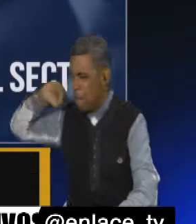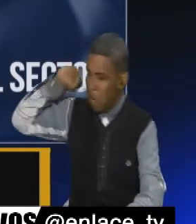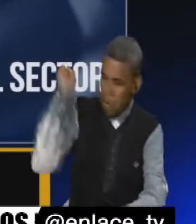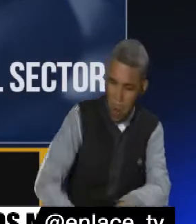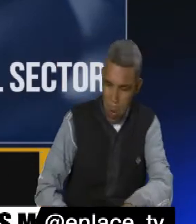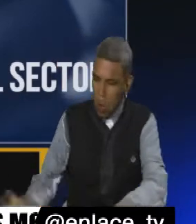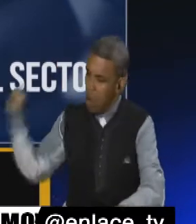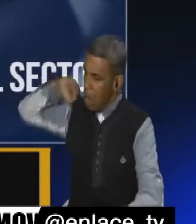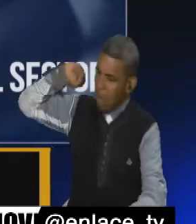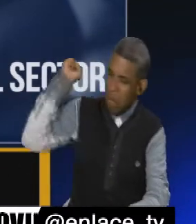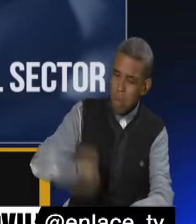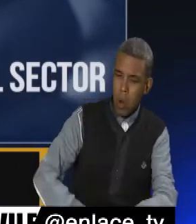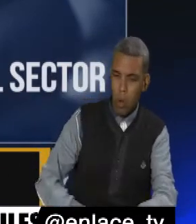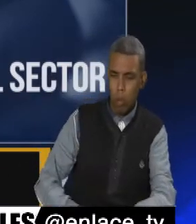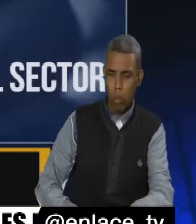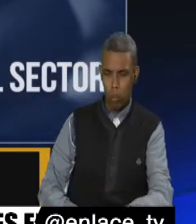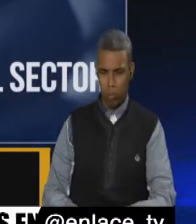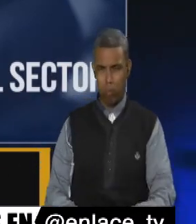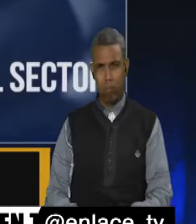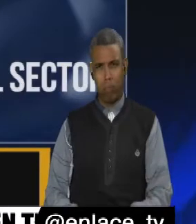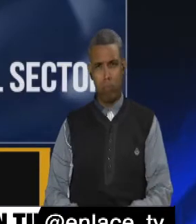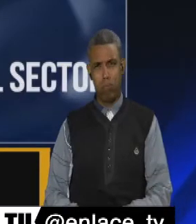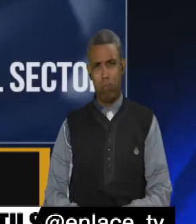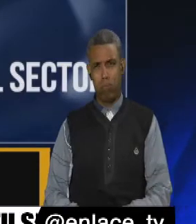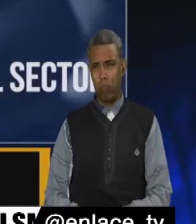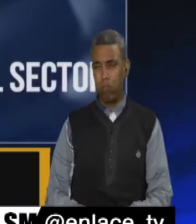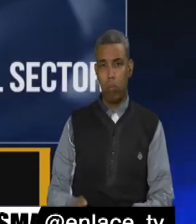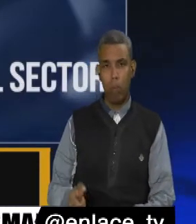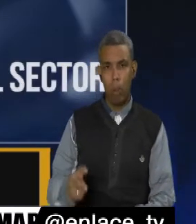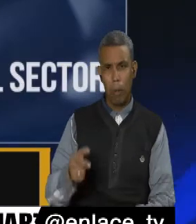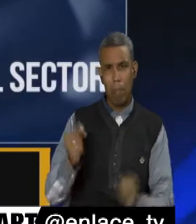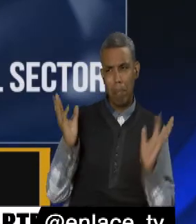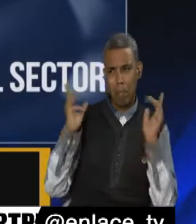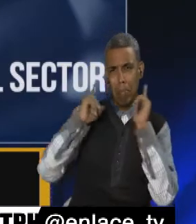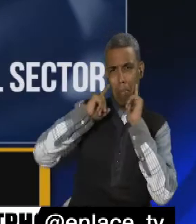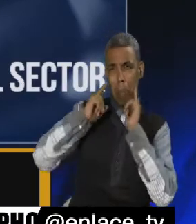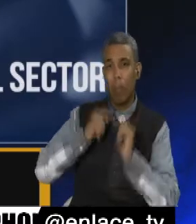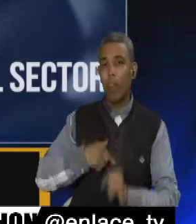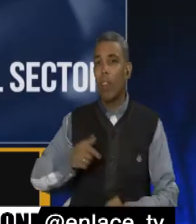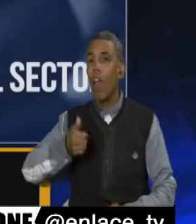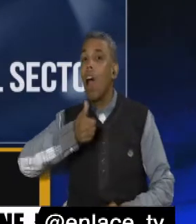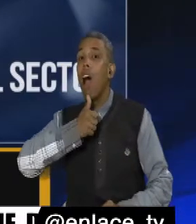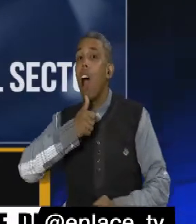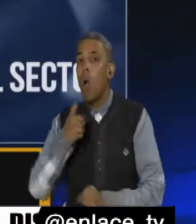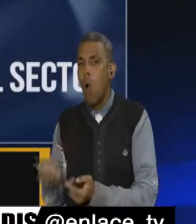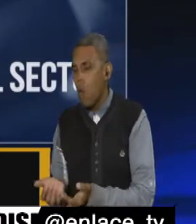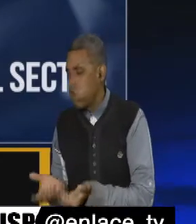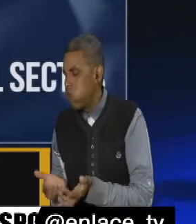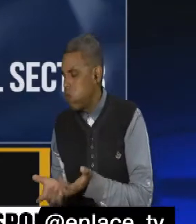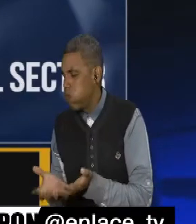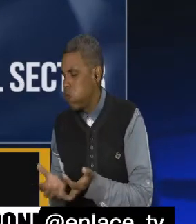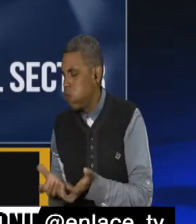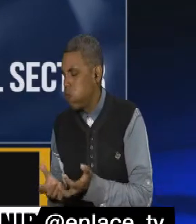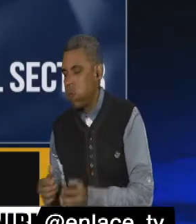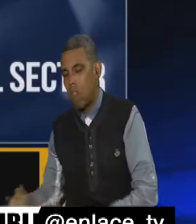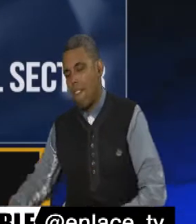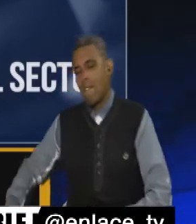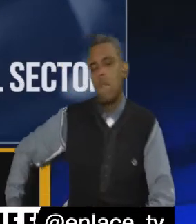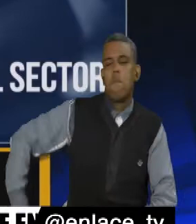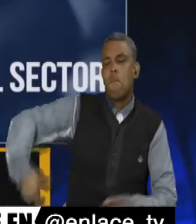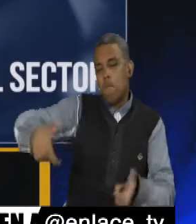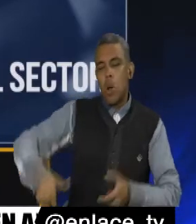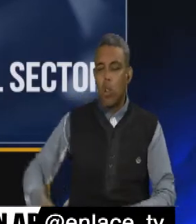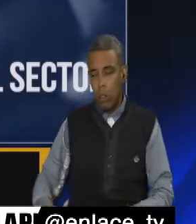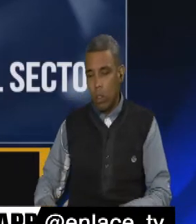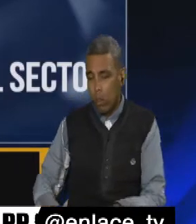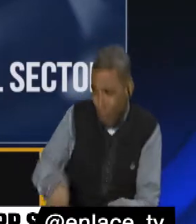que puse que hervir un, primero puse hervir una olla de agua y se la zampó al perrito y luego lo cogió a martillazos. Un perrito que